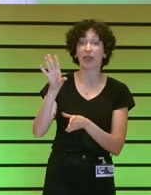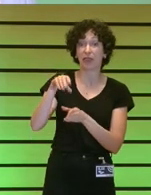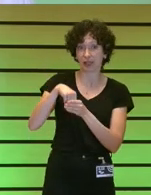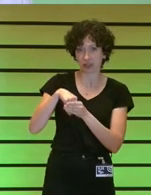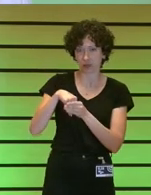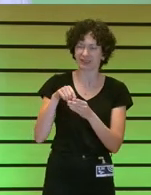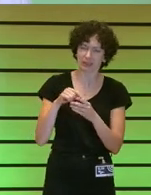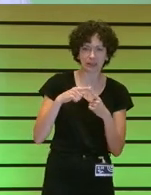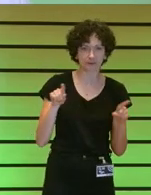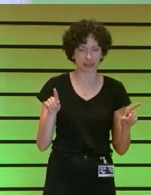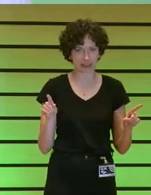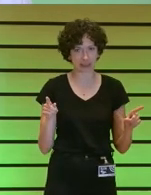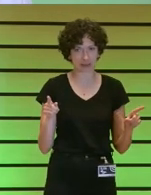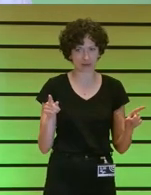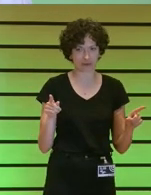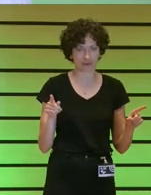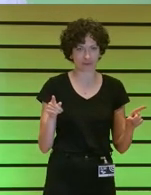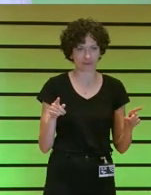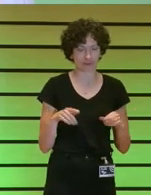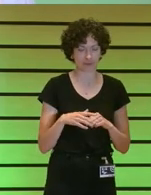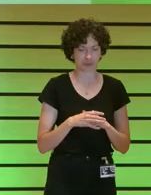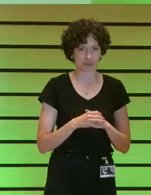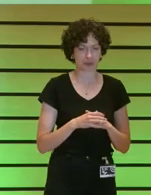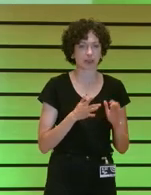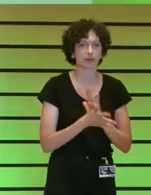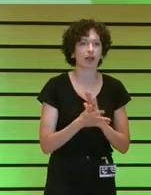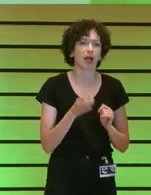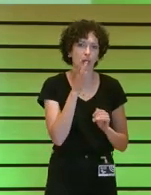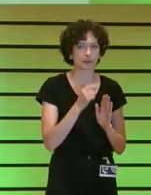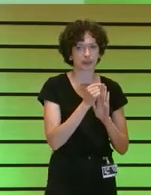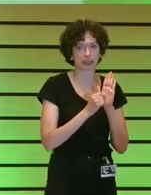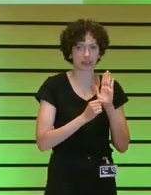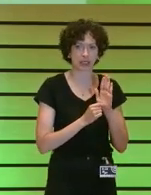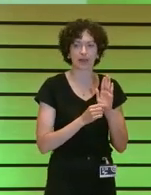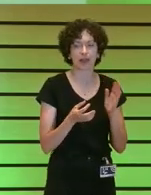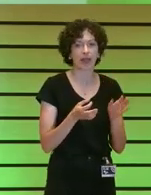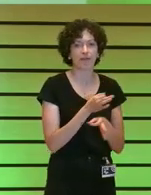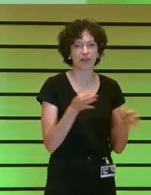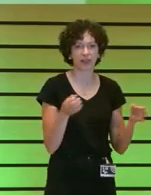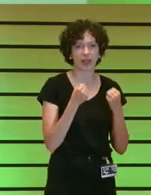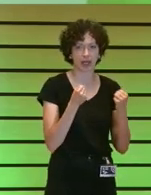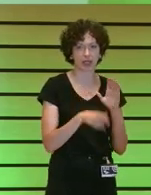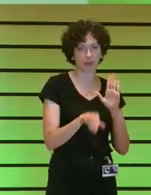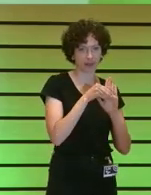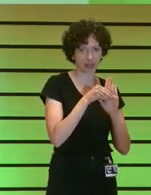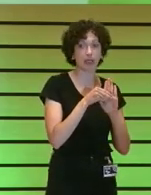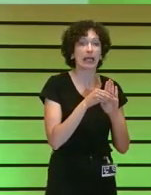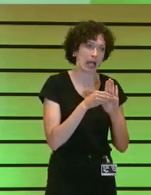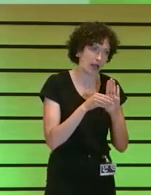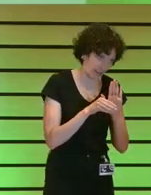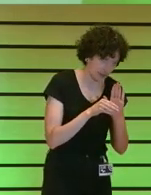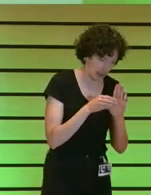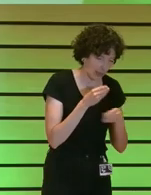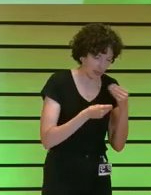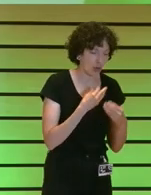es dar la vuelta a la tortilla vale ya no vale con meter criterios de eficiencia energética que sí que eso hay que hacerlo eh No